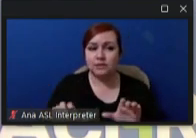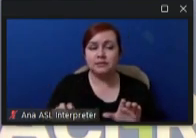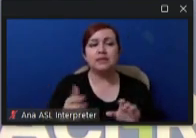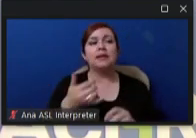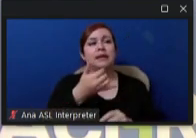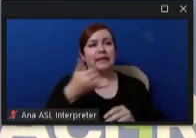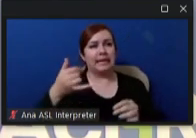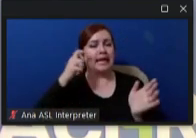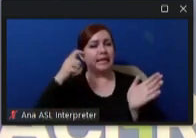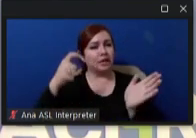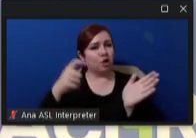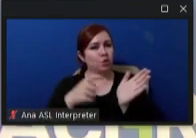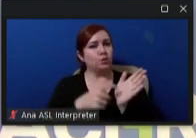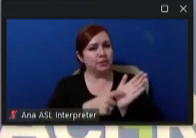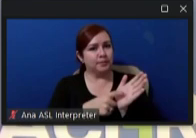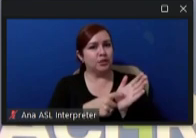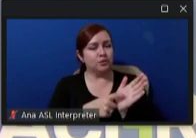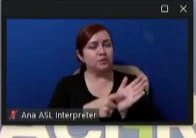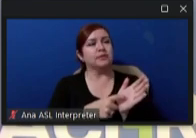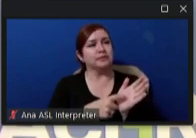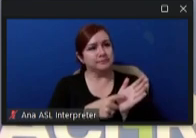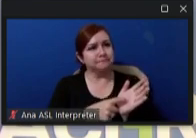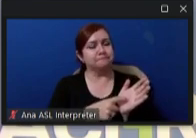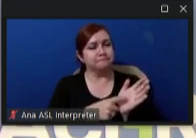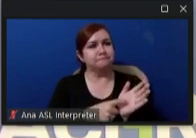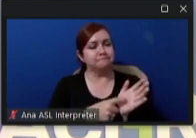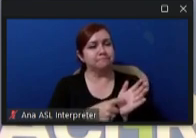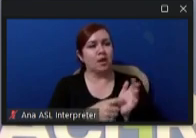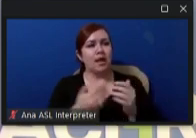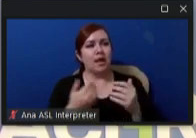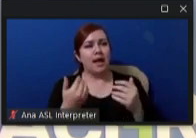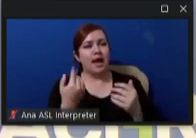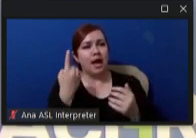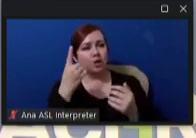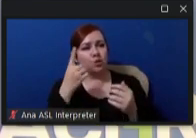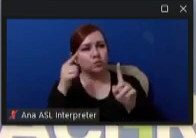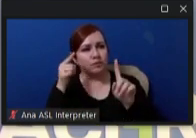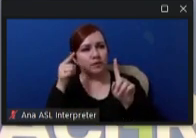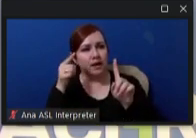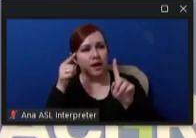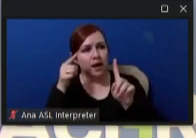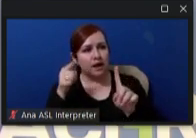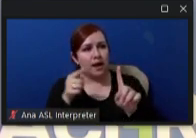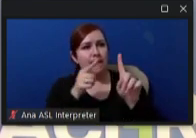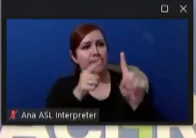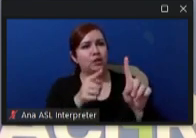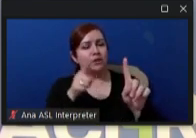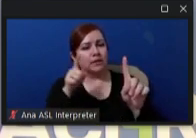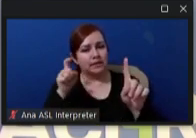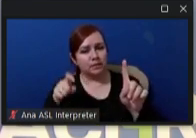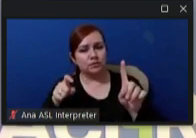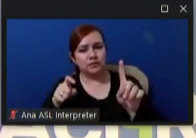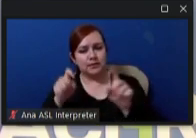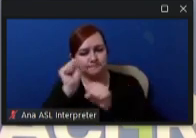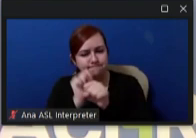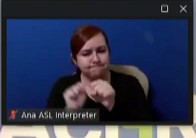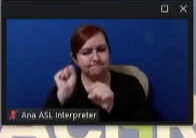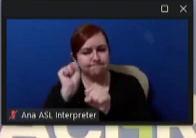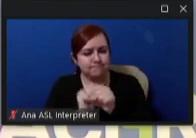reconocimiento de que hay un camino que recorrer, que trabajar y que es